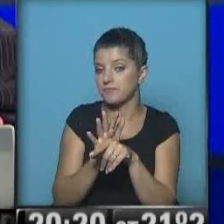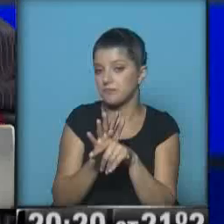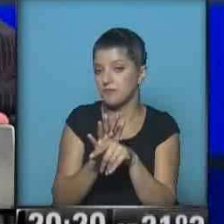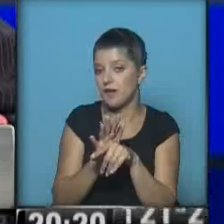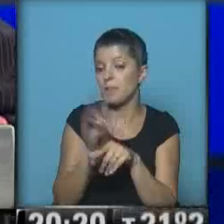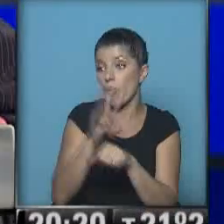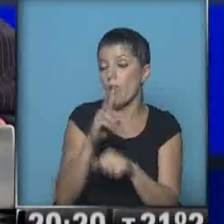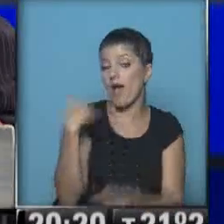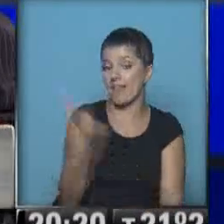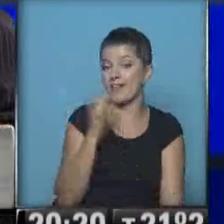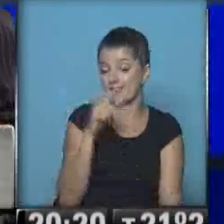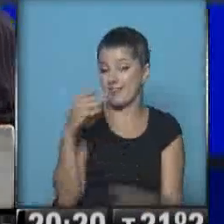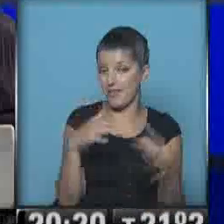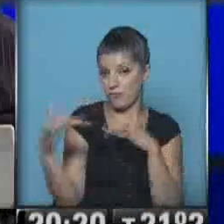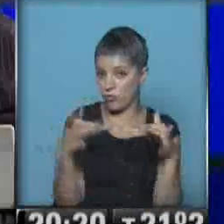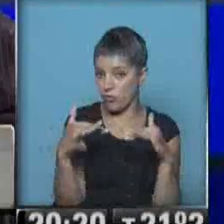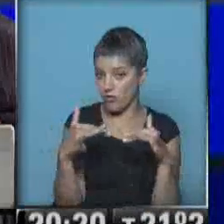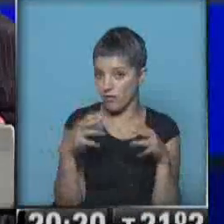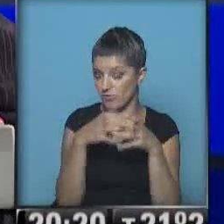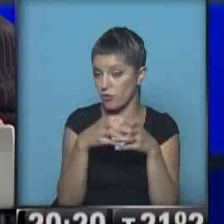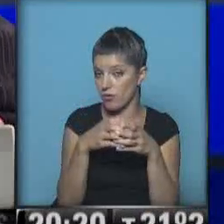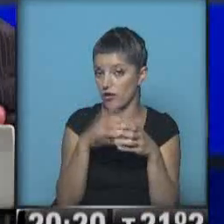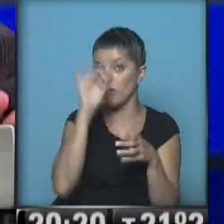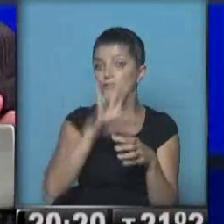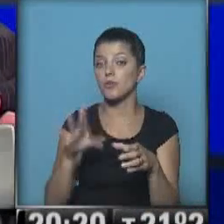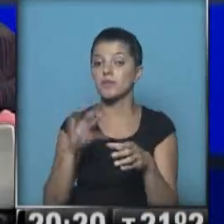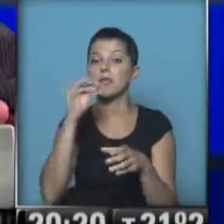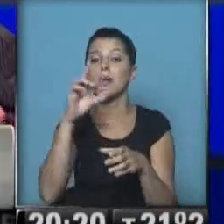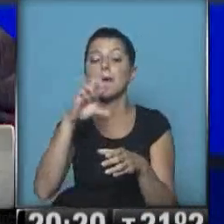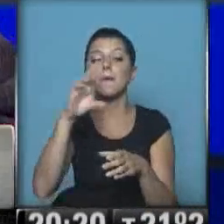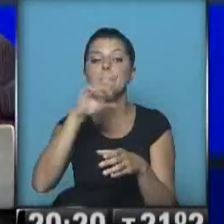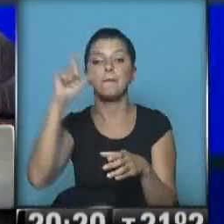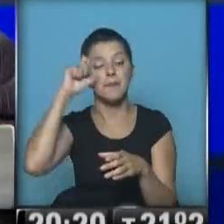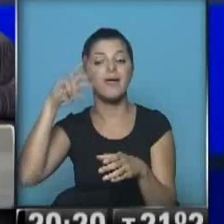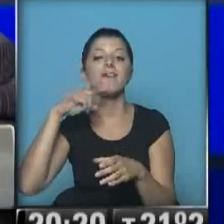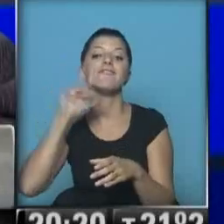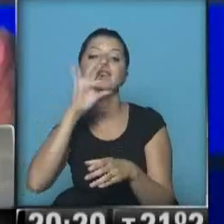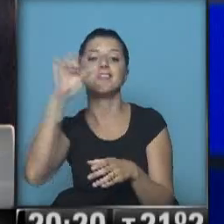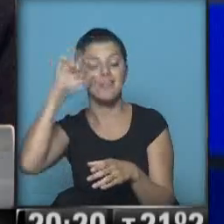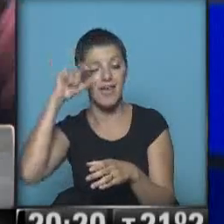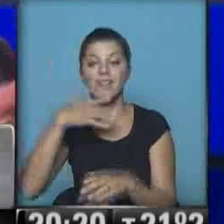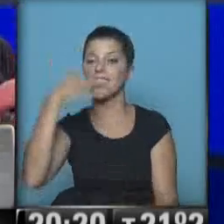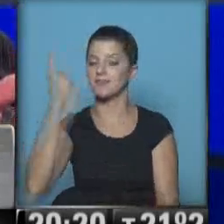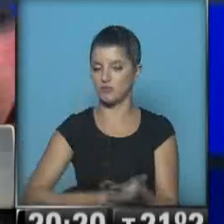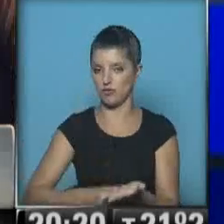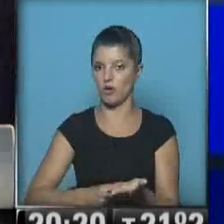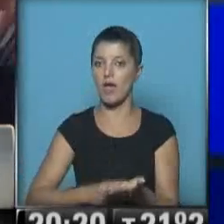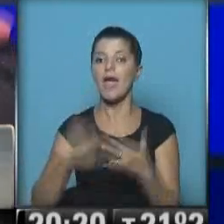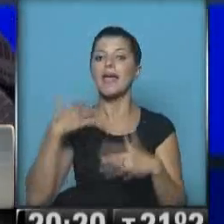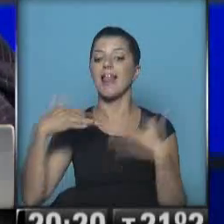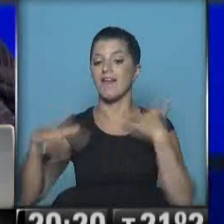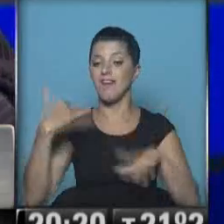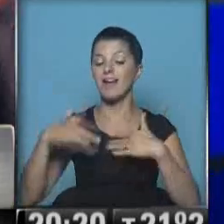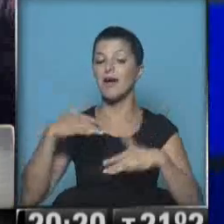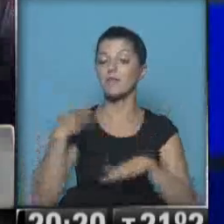de fútbol en este caso es que la previa determine que no ingresan los barras con un derecho de admisión con un